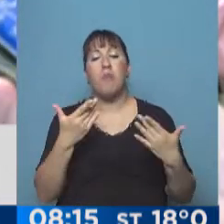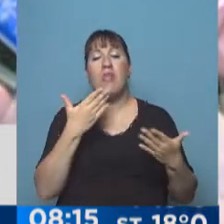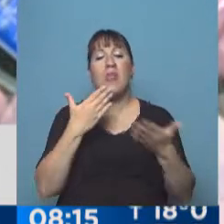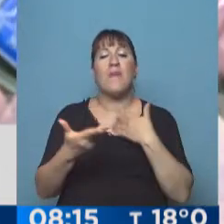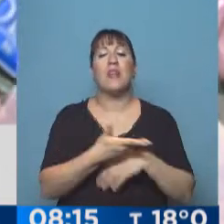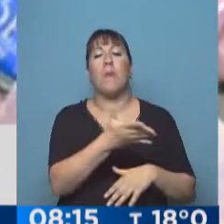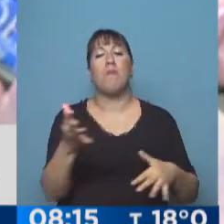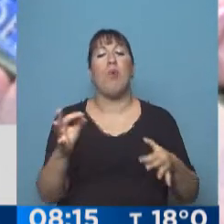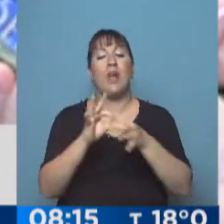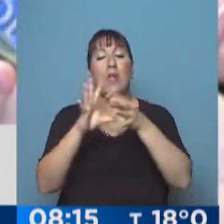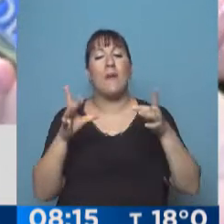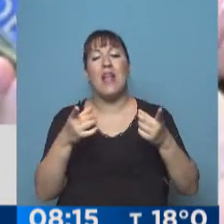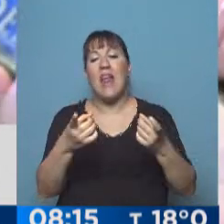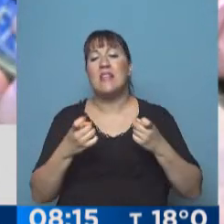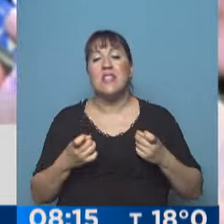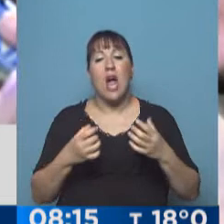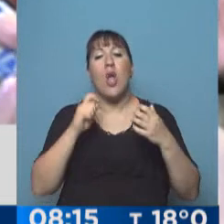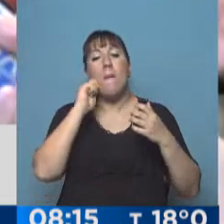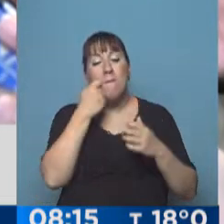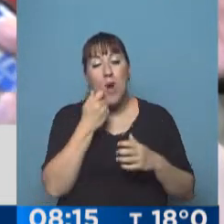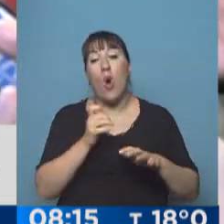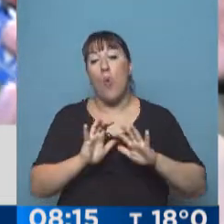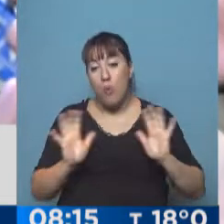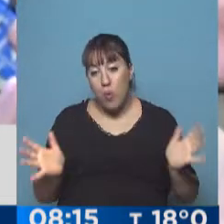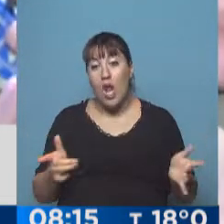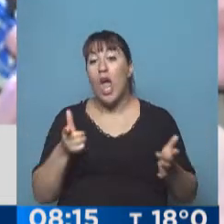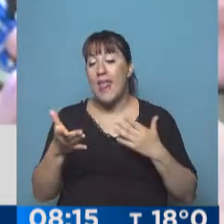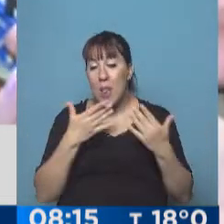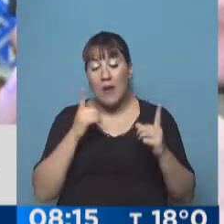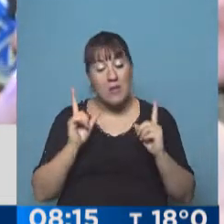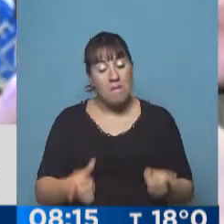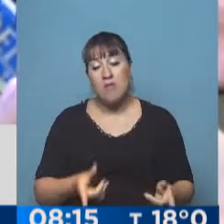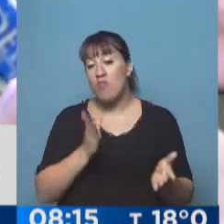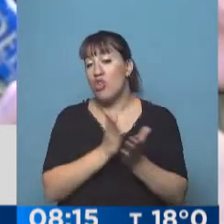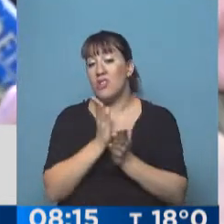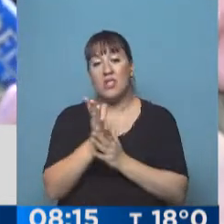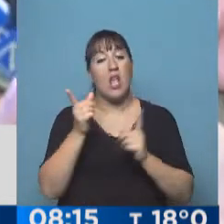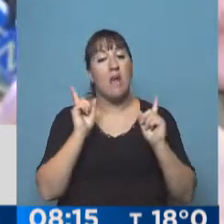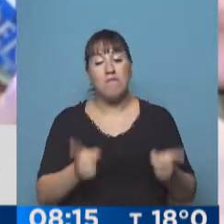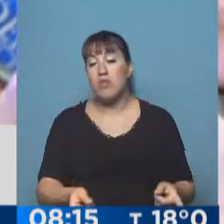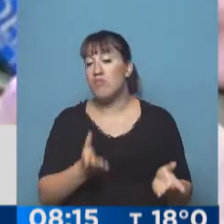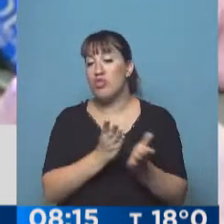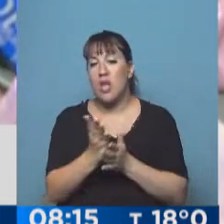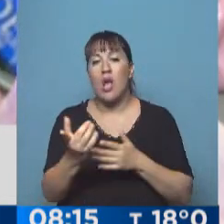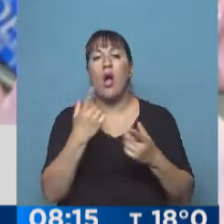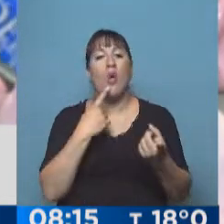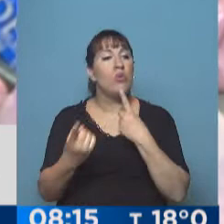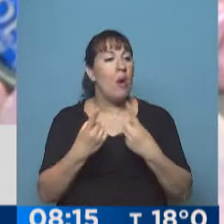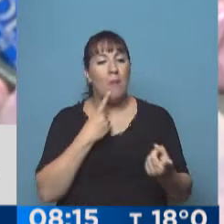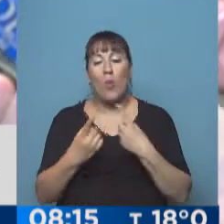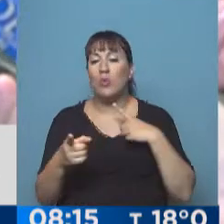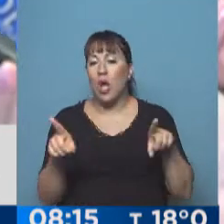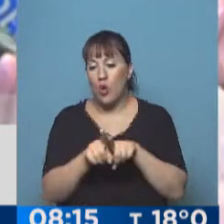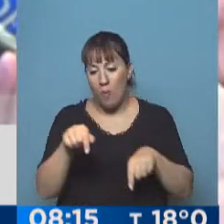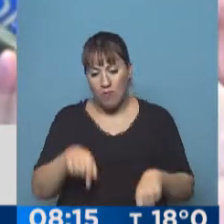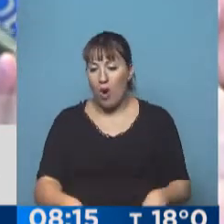democrático y que eso es necesario y saludable bueno ese debate va a seguir haciéndolo seguiremos haciéndolo y cuestionándolo como lo estamos cuestionando duramente